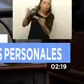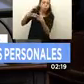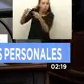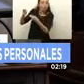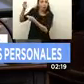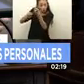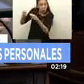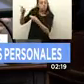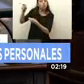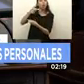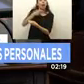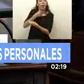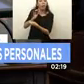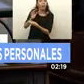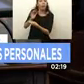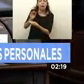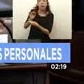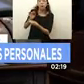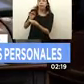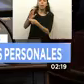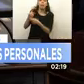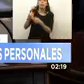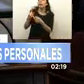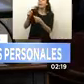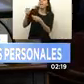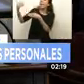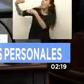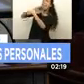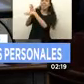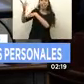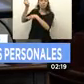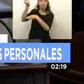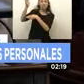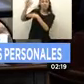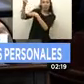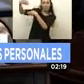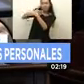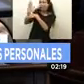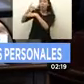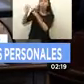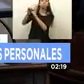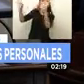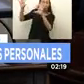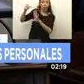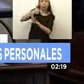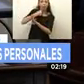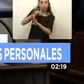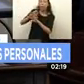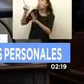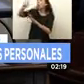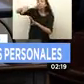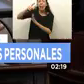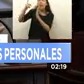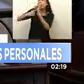comercio quería que no hubiera restricciones al libre ingreso de capitales para pasar de economía fronteriza a economía emergente le levantaron